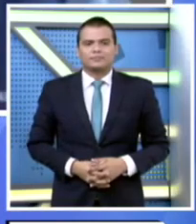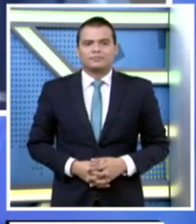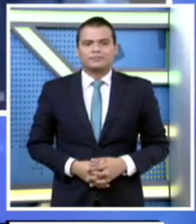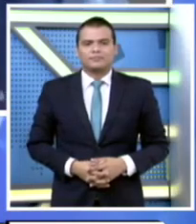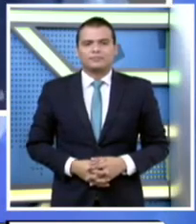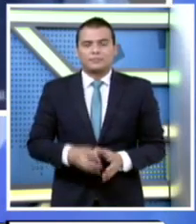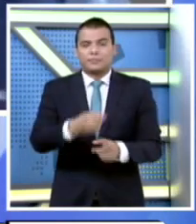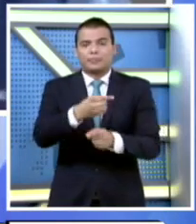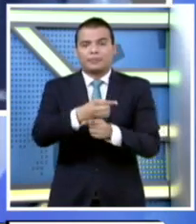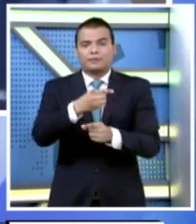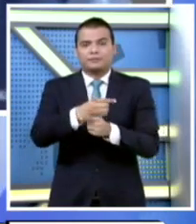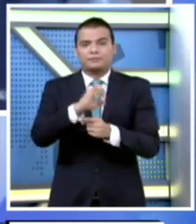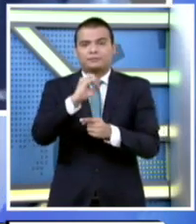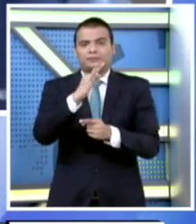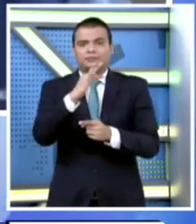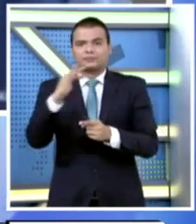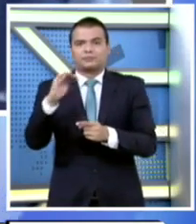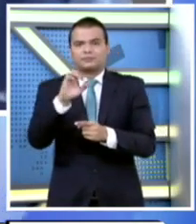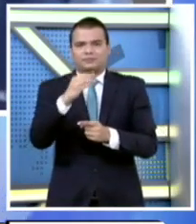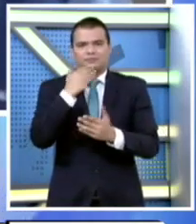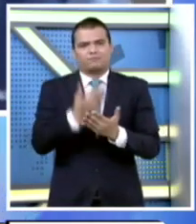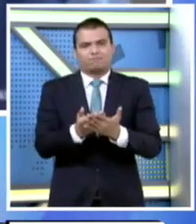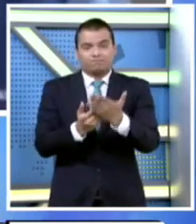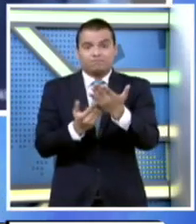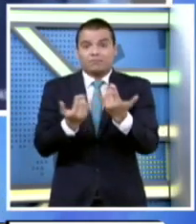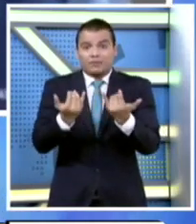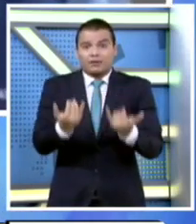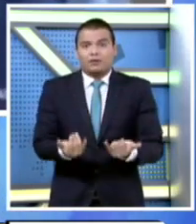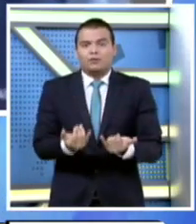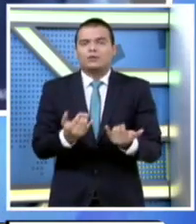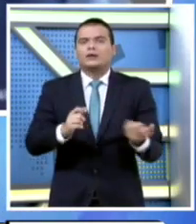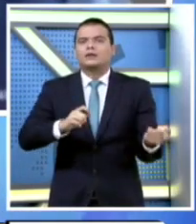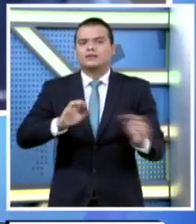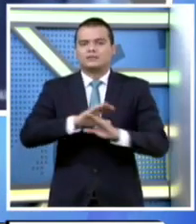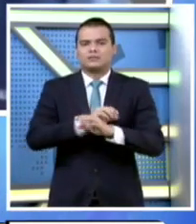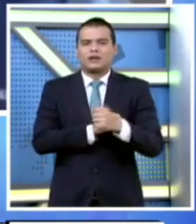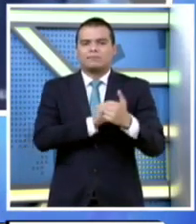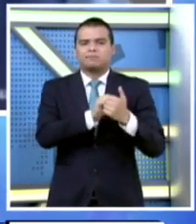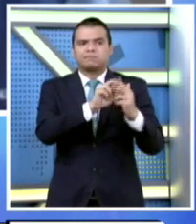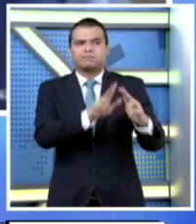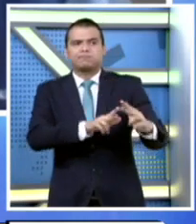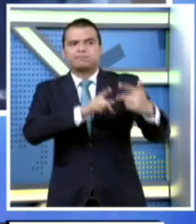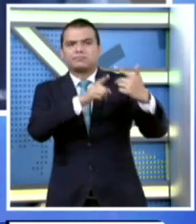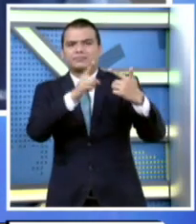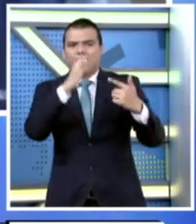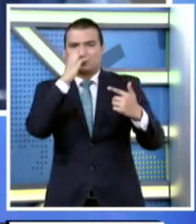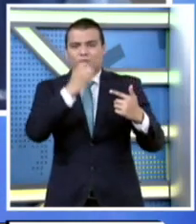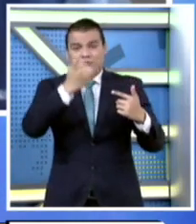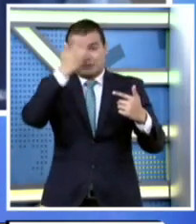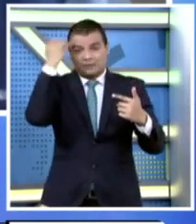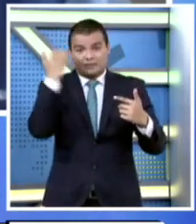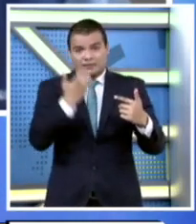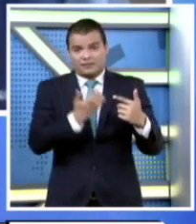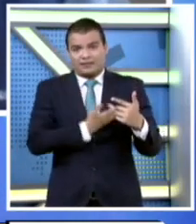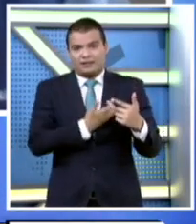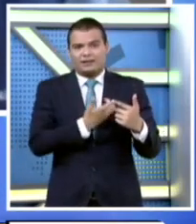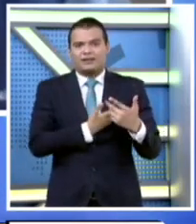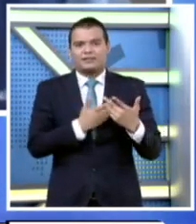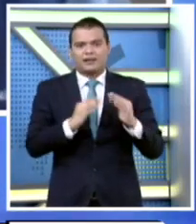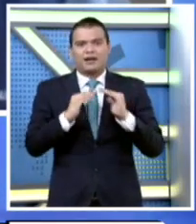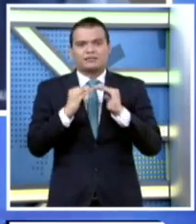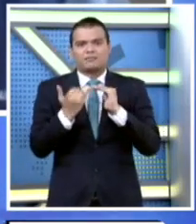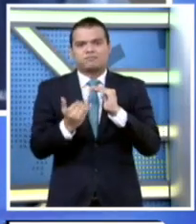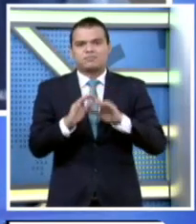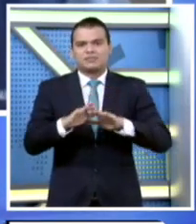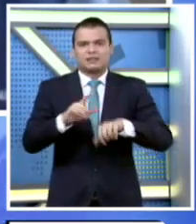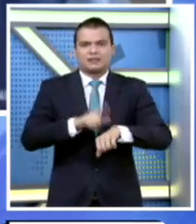Así es, Soto, muchas gracias. Justamente estamos a esta hora con el alcalde de Cali, Jorge Iván Ospina, quien nos atiende desde su apartamento en una